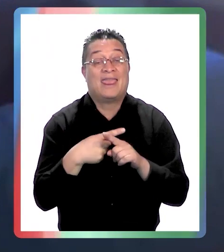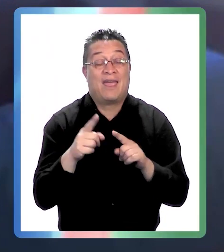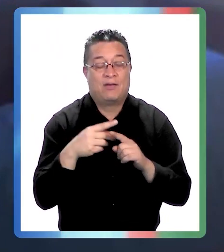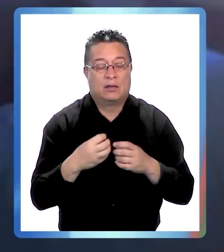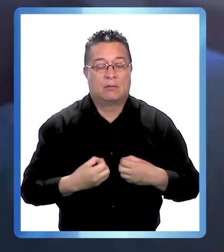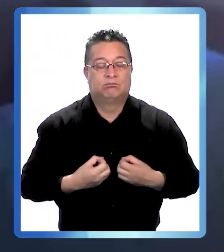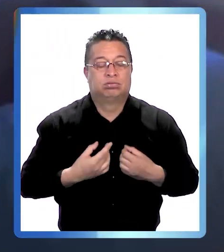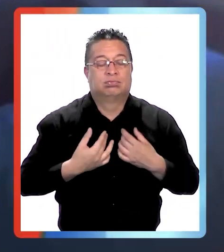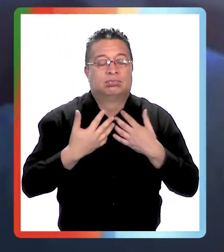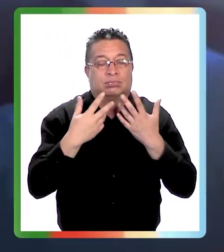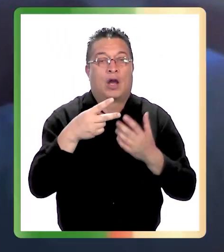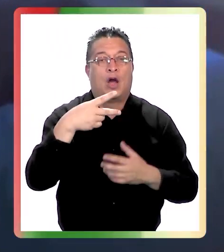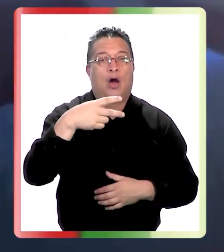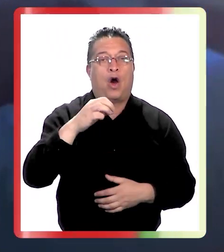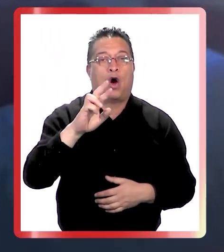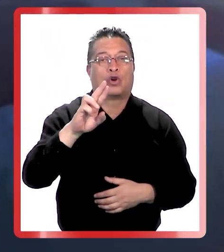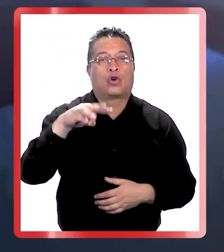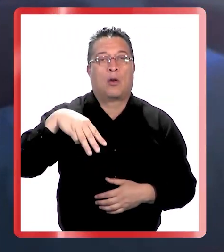hormonas y producen